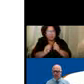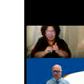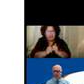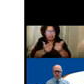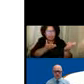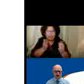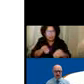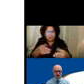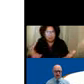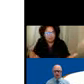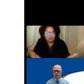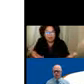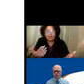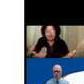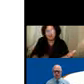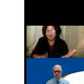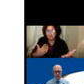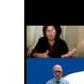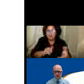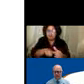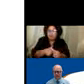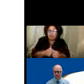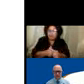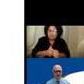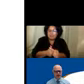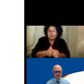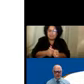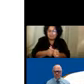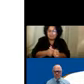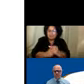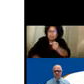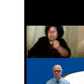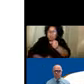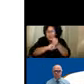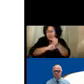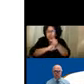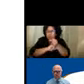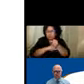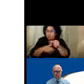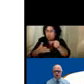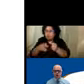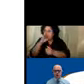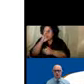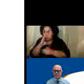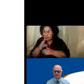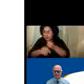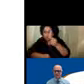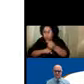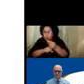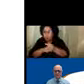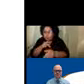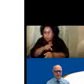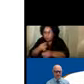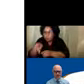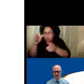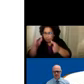y cambio en la manera como se han entregado servicios. Y lo principal de estos cambios realmente han sido los